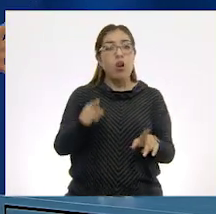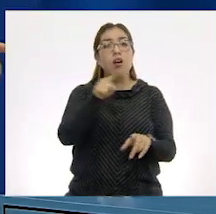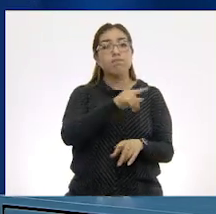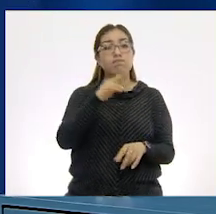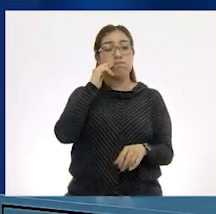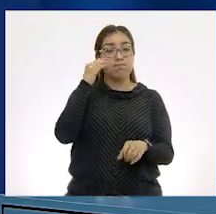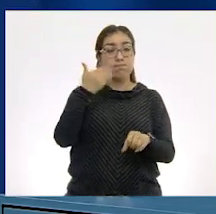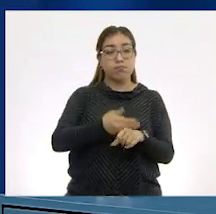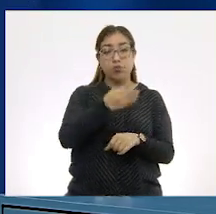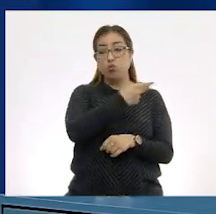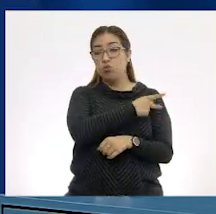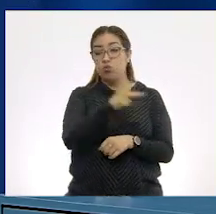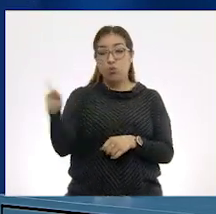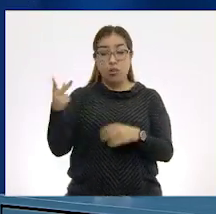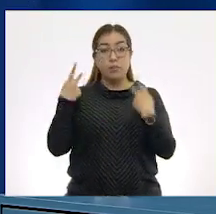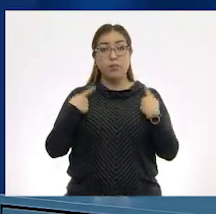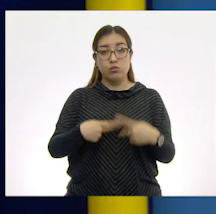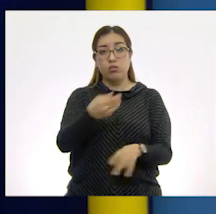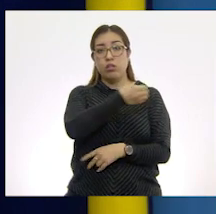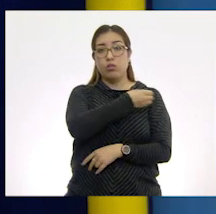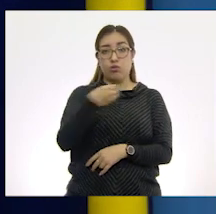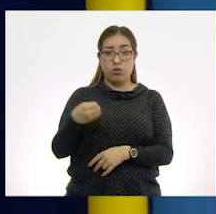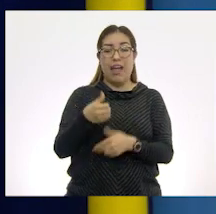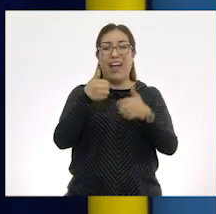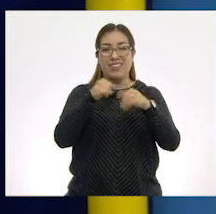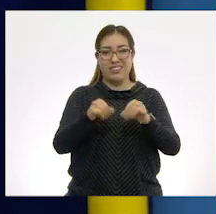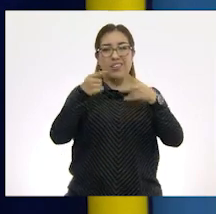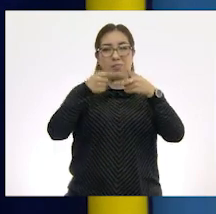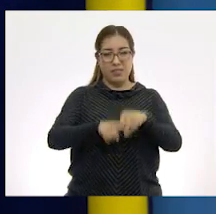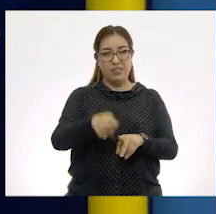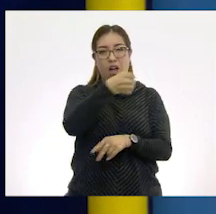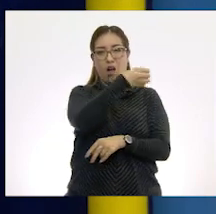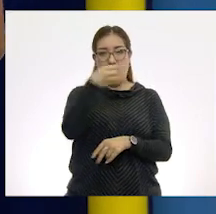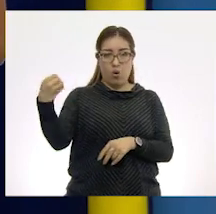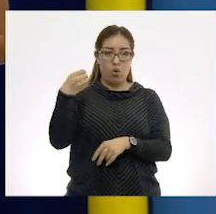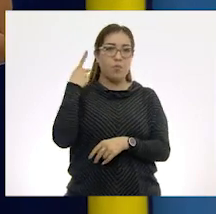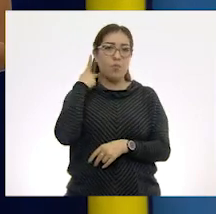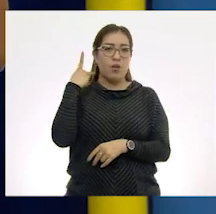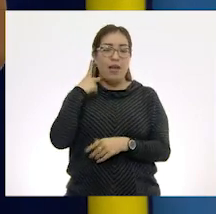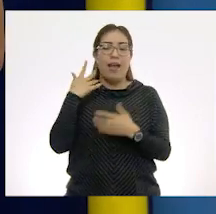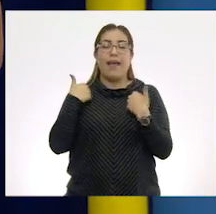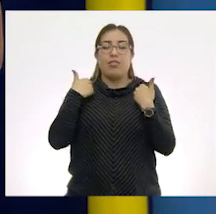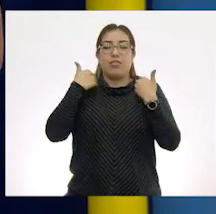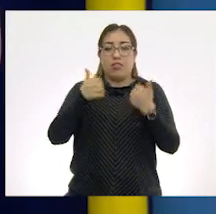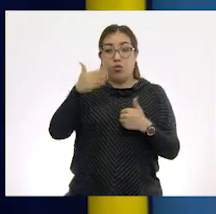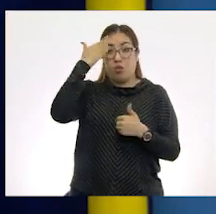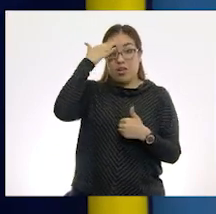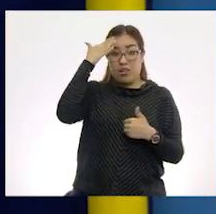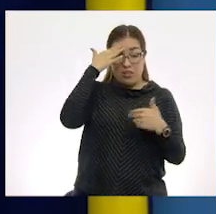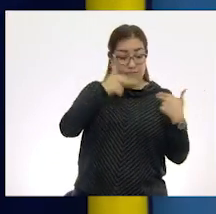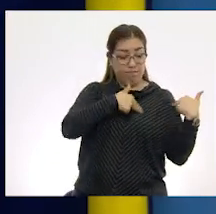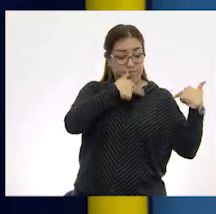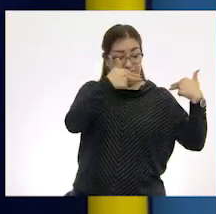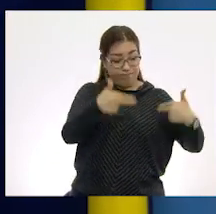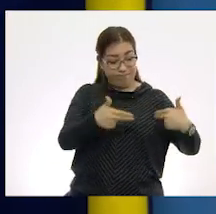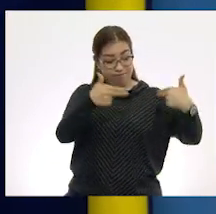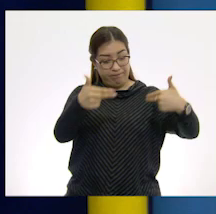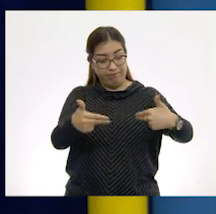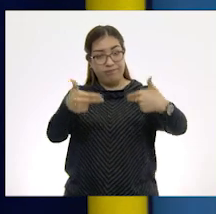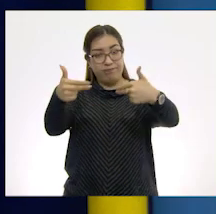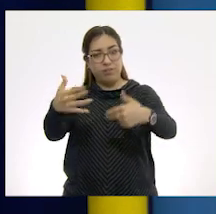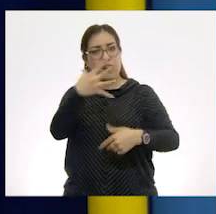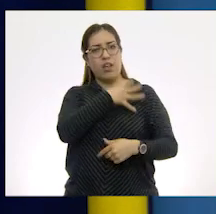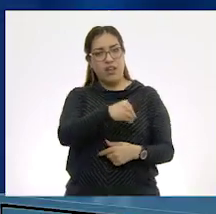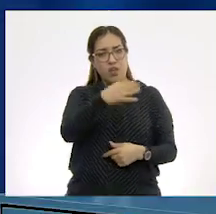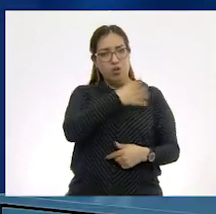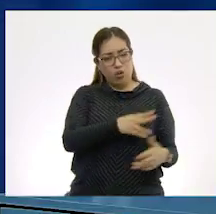aldea y así surgieron las dinastías. Ah, entonces el líder le va heredando su puesto de rey a sus hijos o